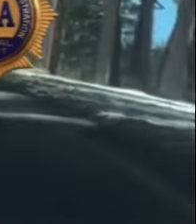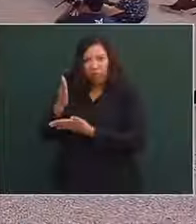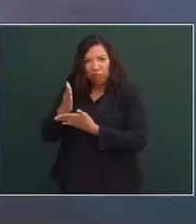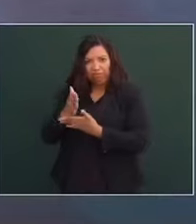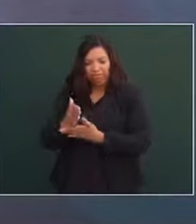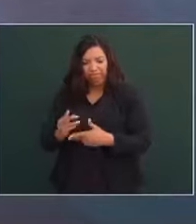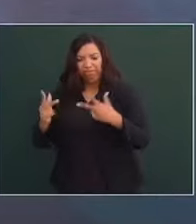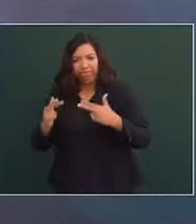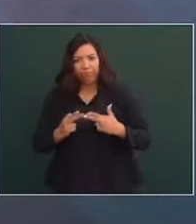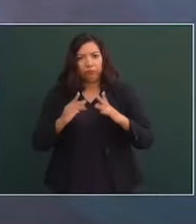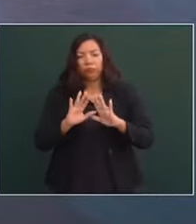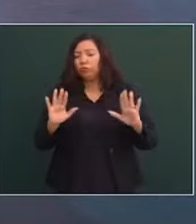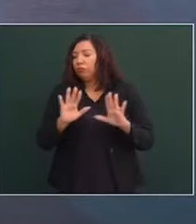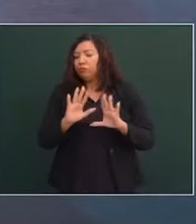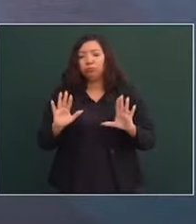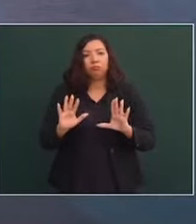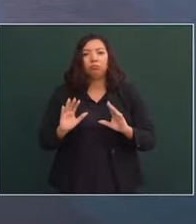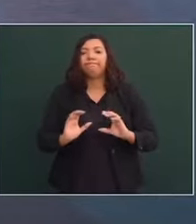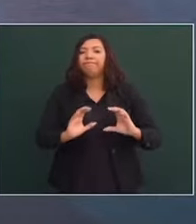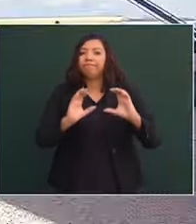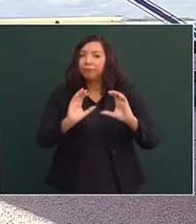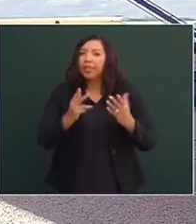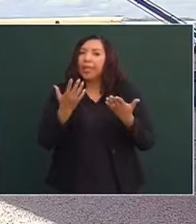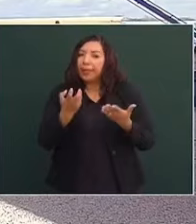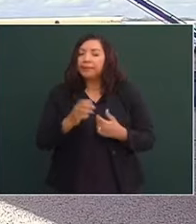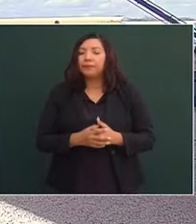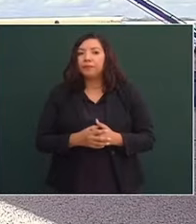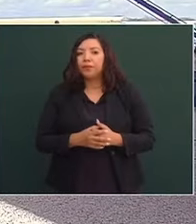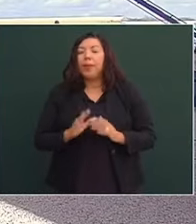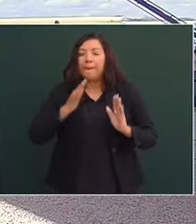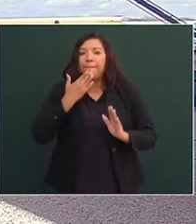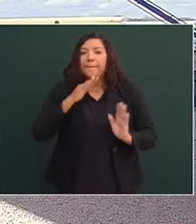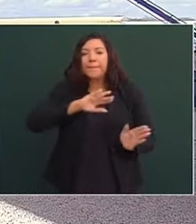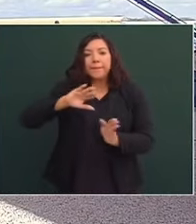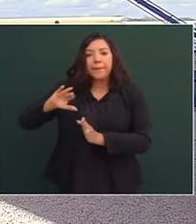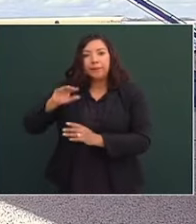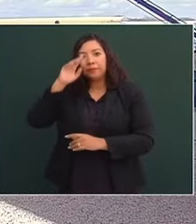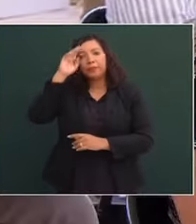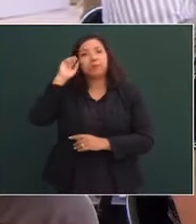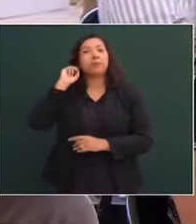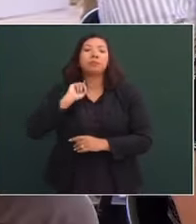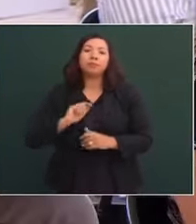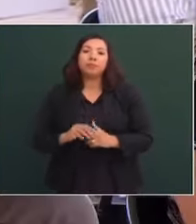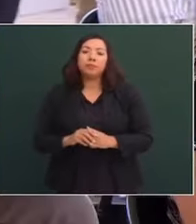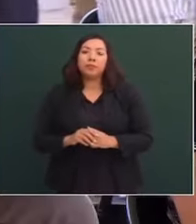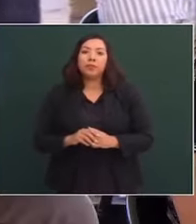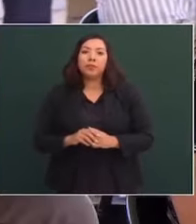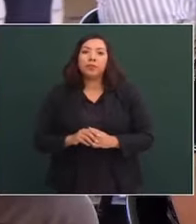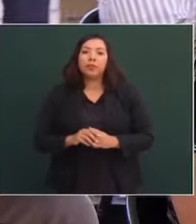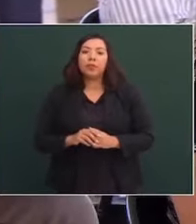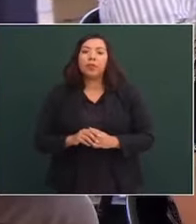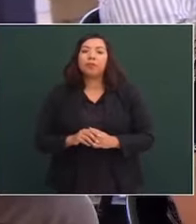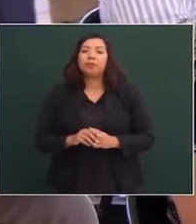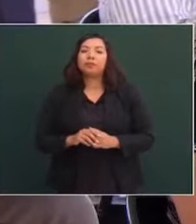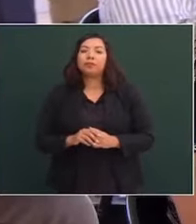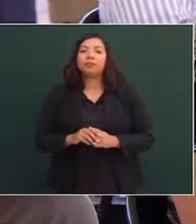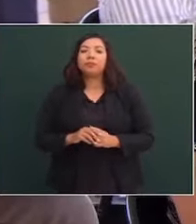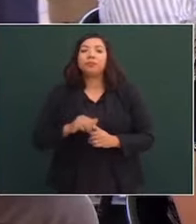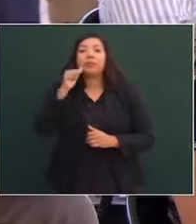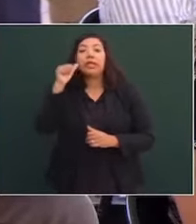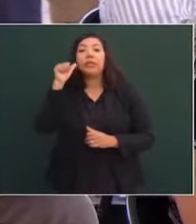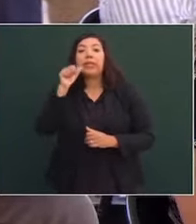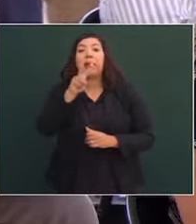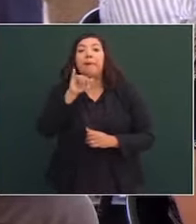hartos y es lo que estamos haciendo en otro tema presidente eh ayer le comentábamos se aprobó el visado se impuso el visado para